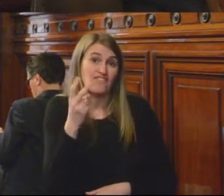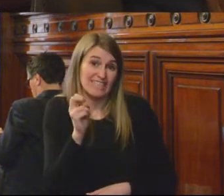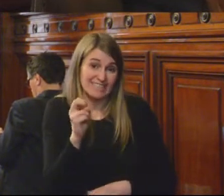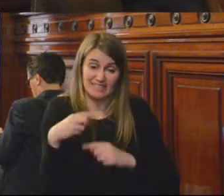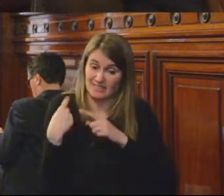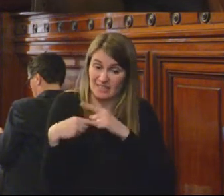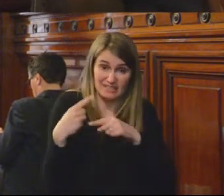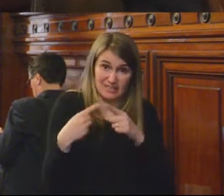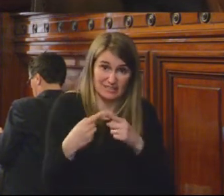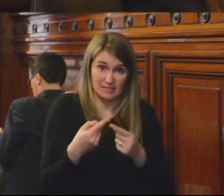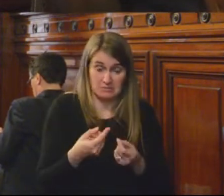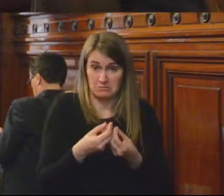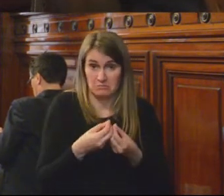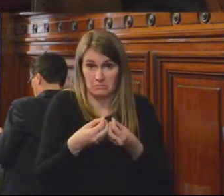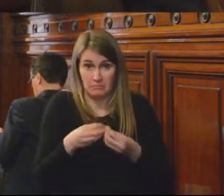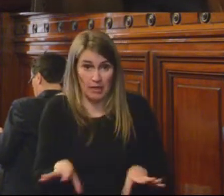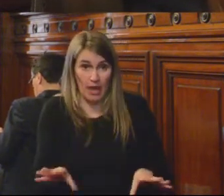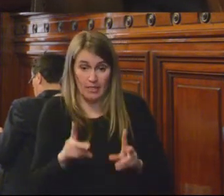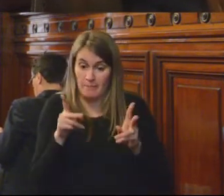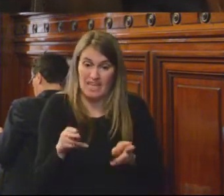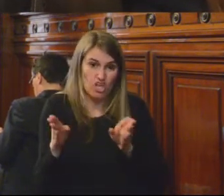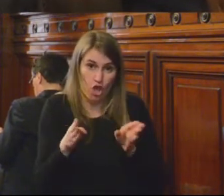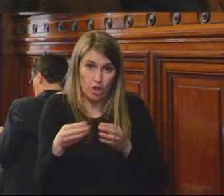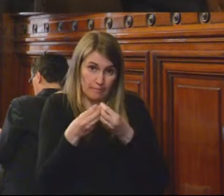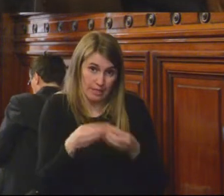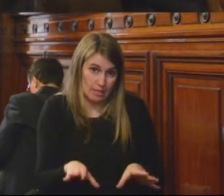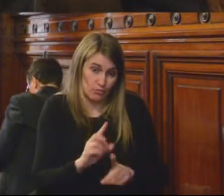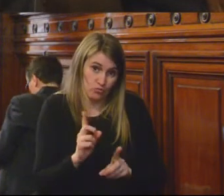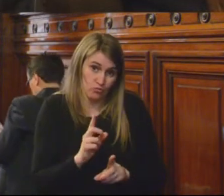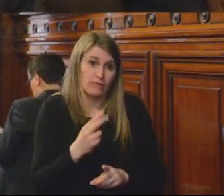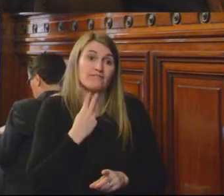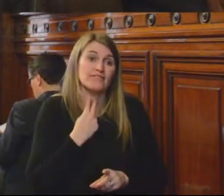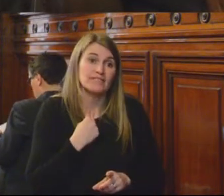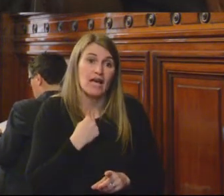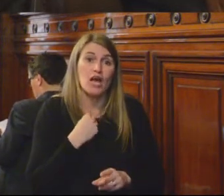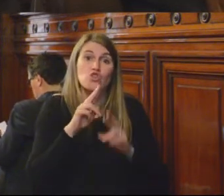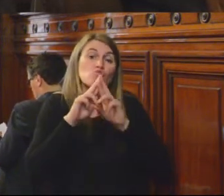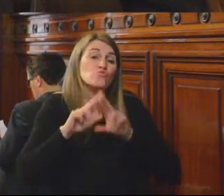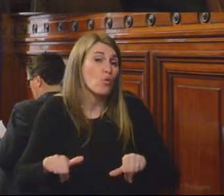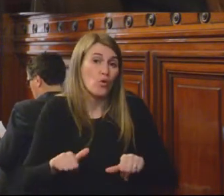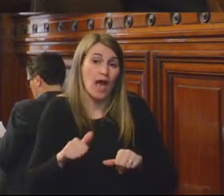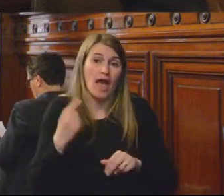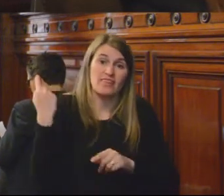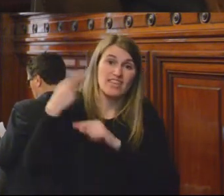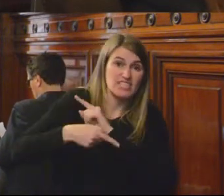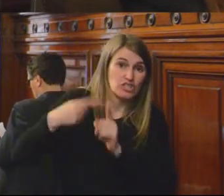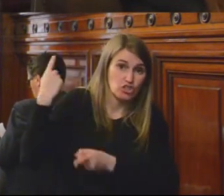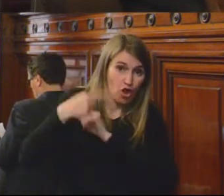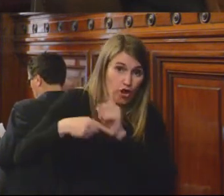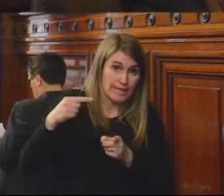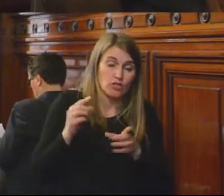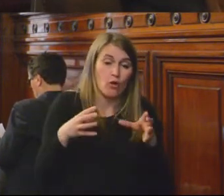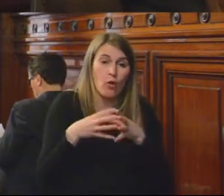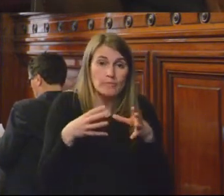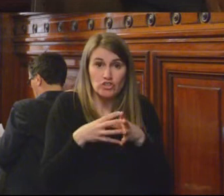se desincorpora porque se le vence su periodo, vicia de nulidad todas las decisiones que pueda tomar la Comisión